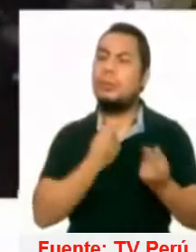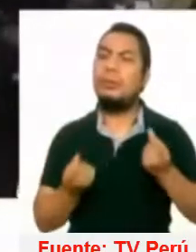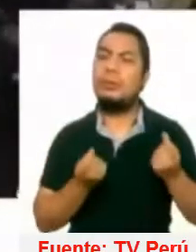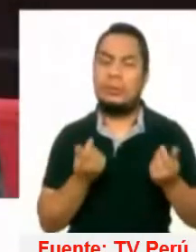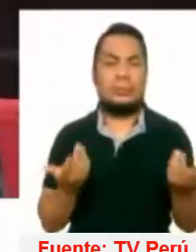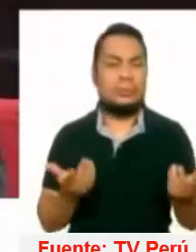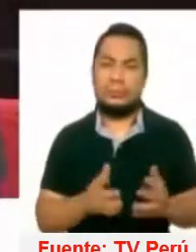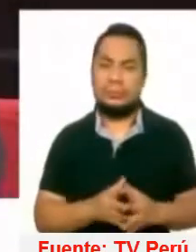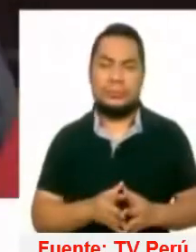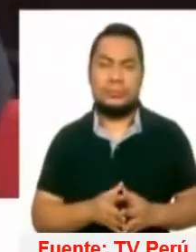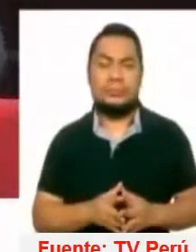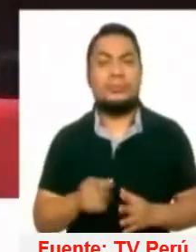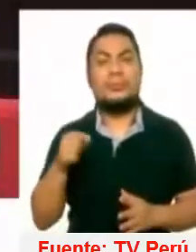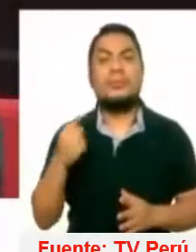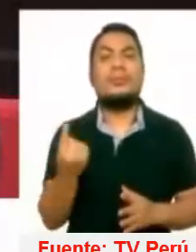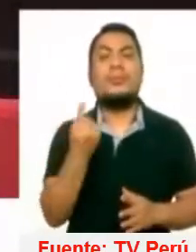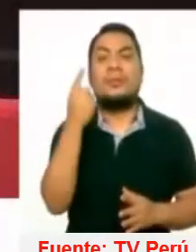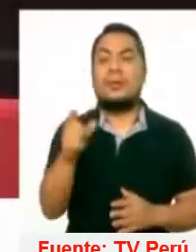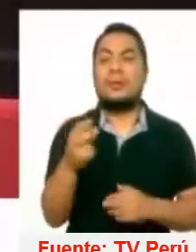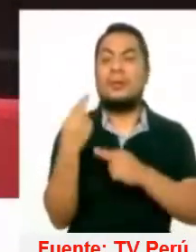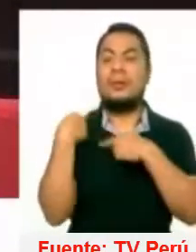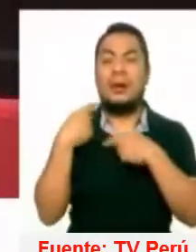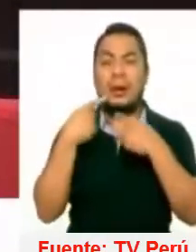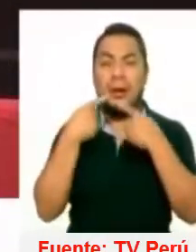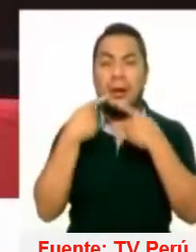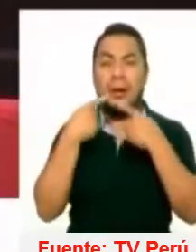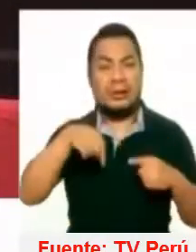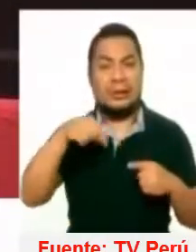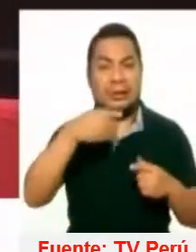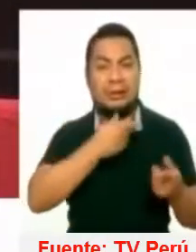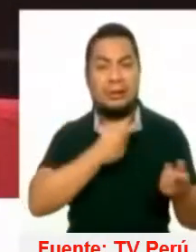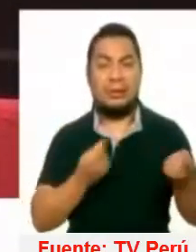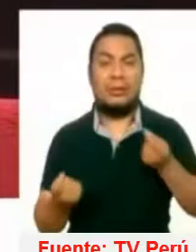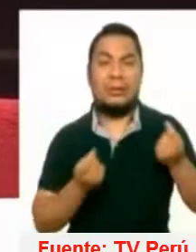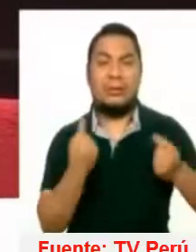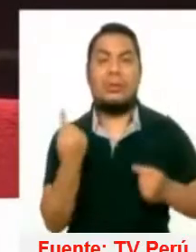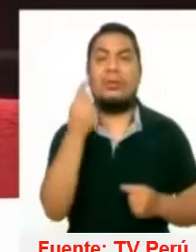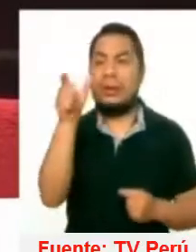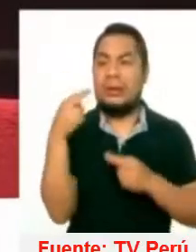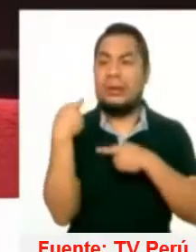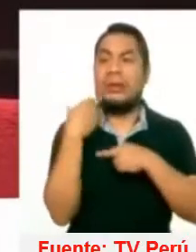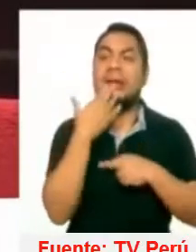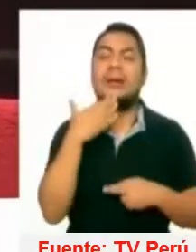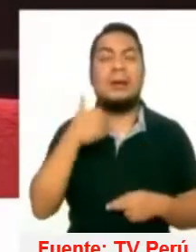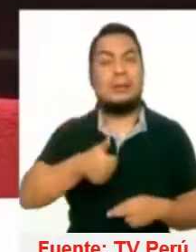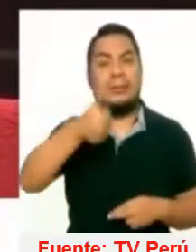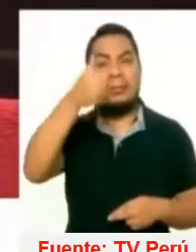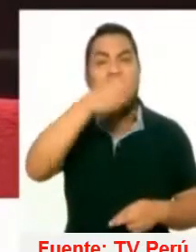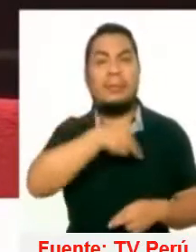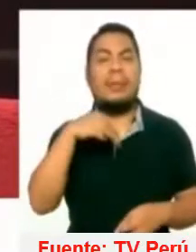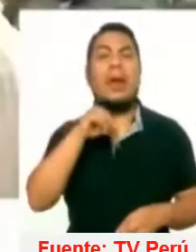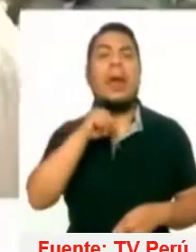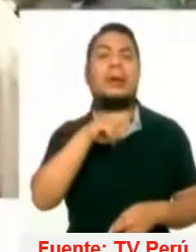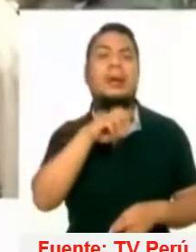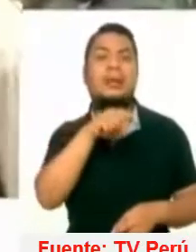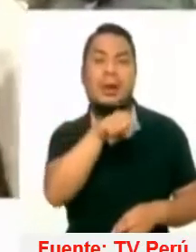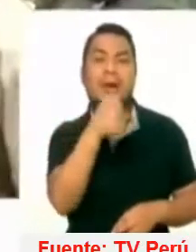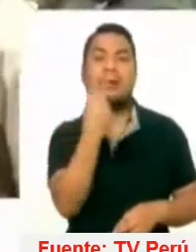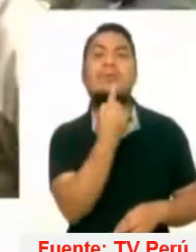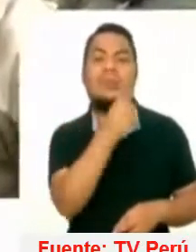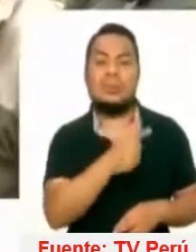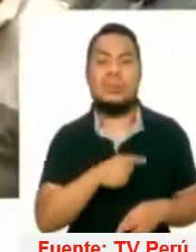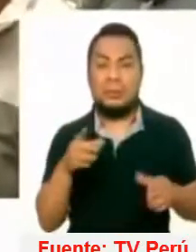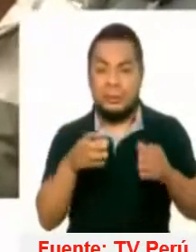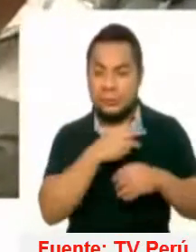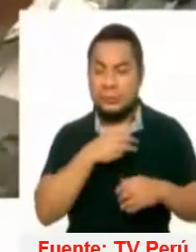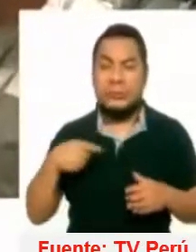parece que promete quedarse. ¿Qué opinas tú? Déjanos tus comentarios, no olvides de suscribirte a nuestro canal, dale muchos like y lo